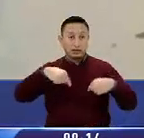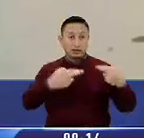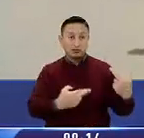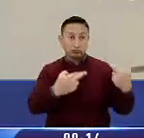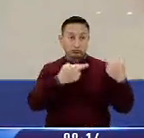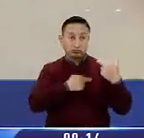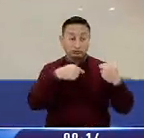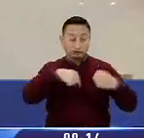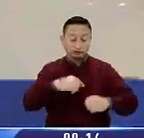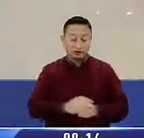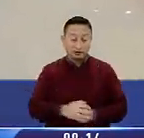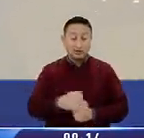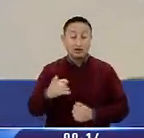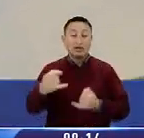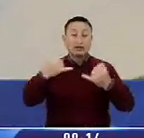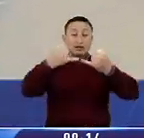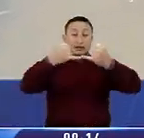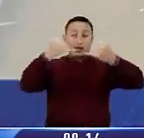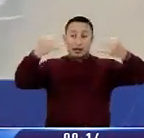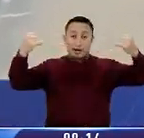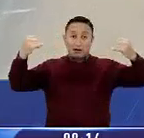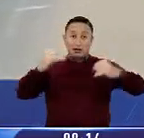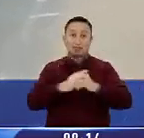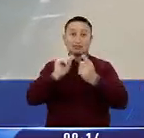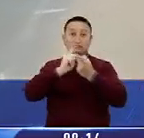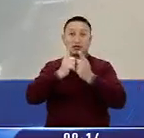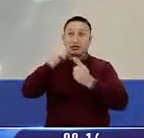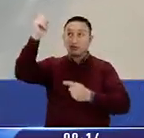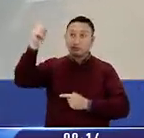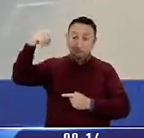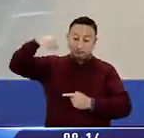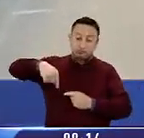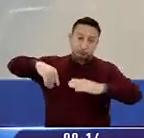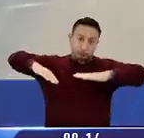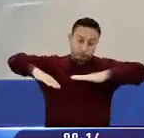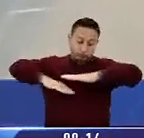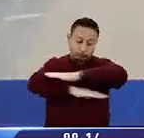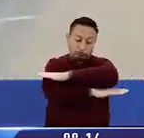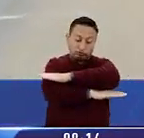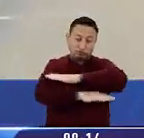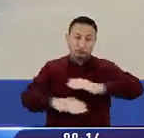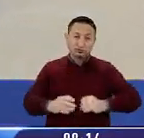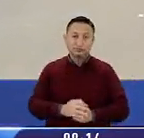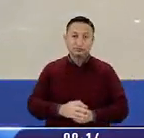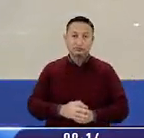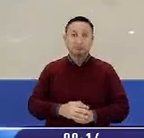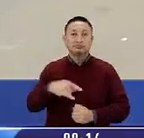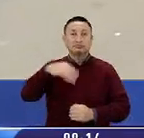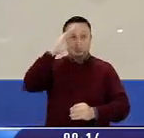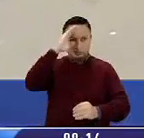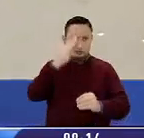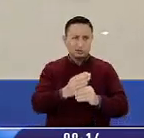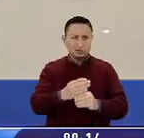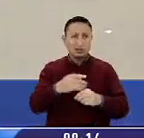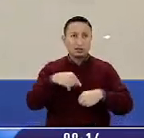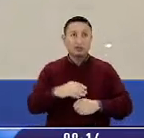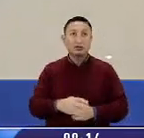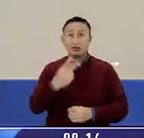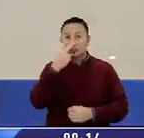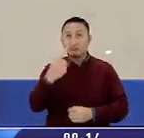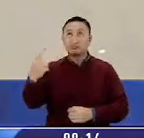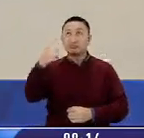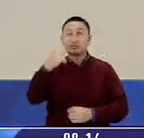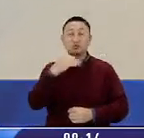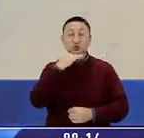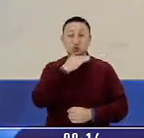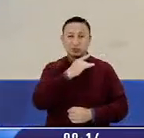el soterramiento de los cables de telecomunicaciones, o sea, enterrar bajo tierra los mismos, con la finalidad de disminuir la